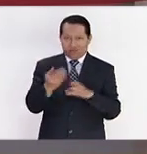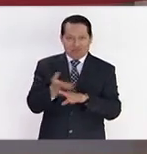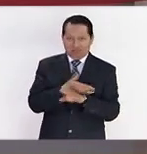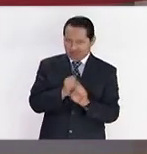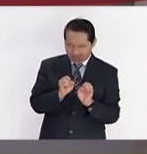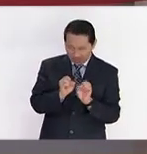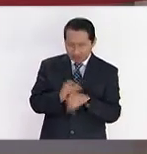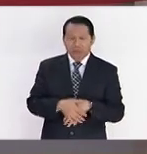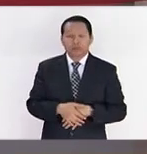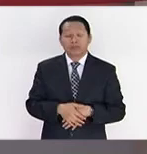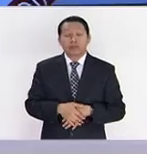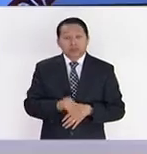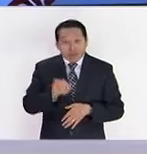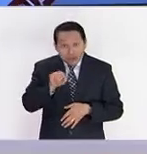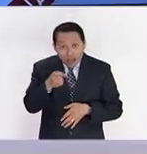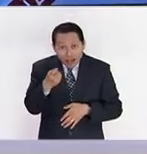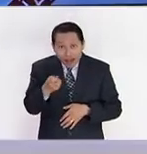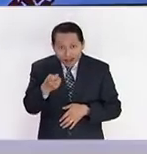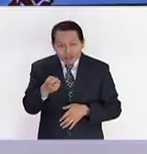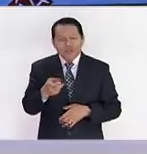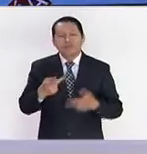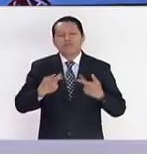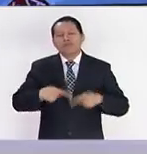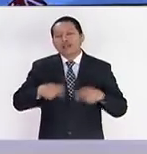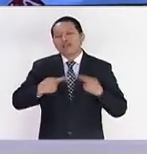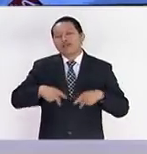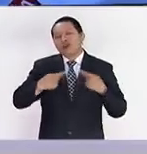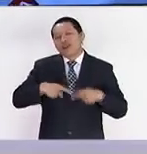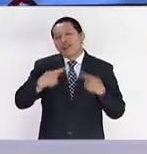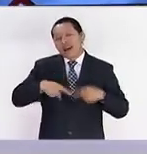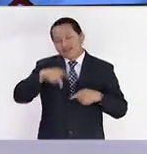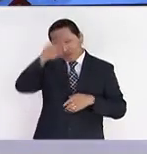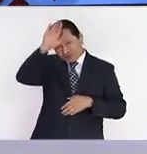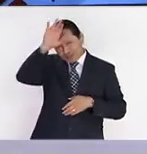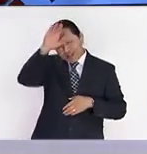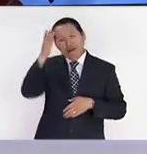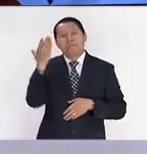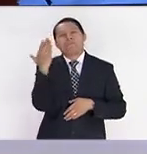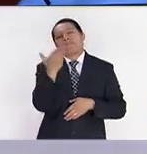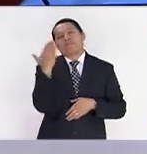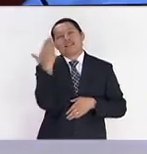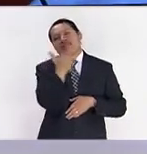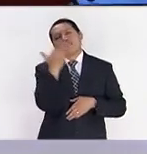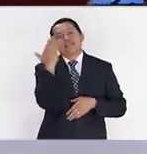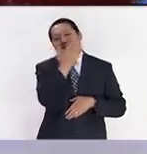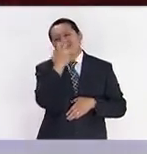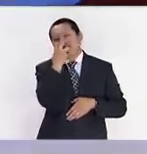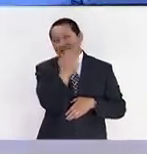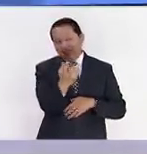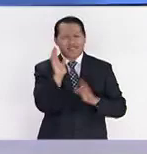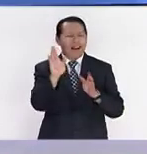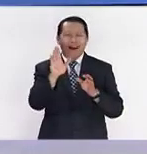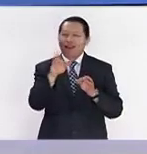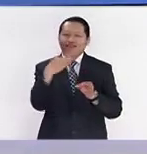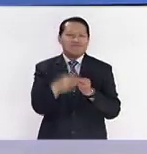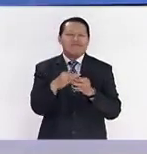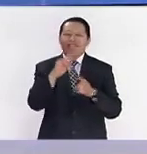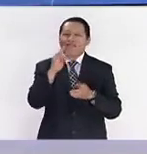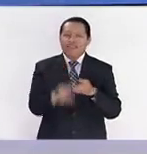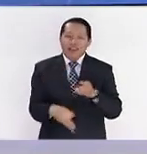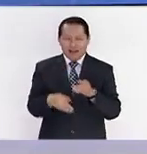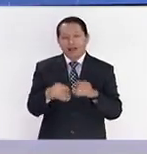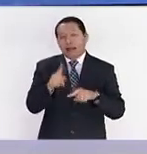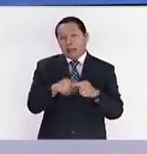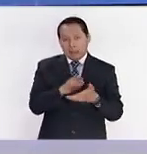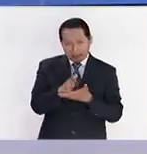es, la gente regiomontana lo pedía a gritos. Ya está la final, ahora sí, vamos a ver quiénes son los que avanzan. Ya